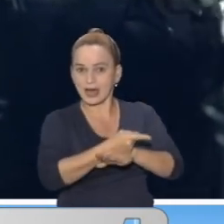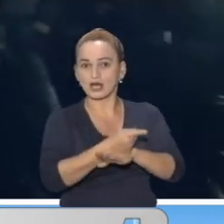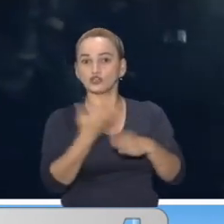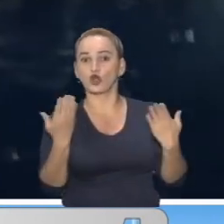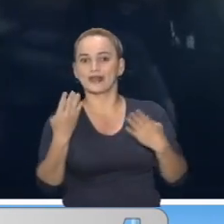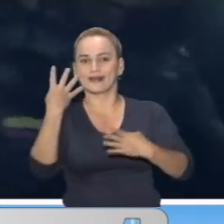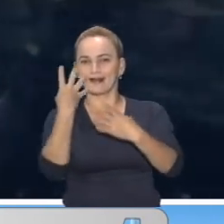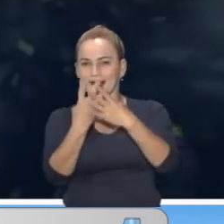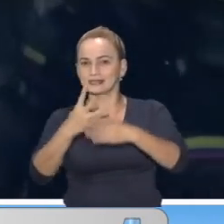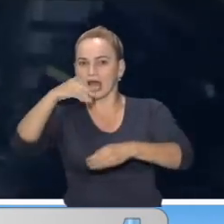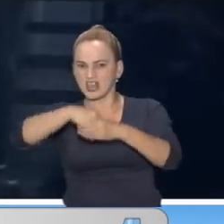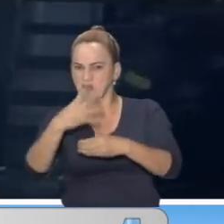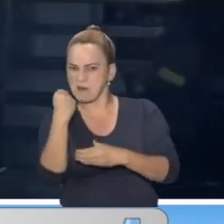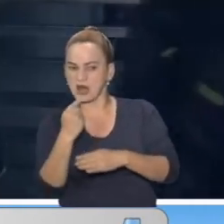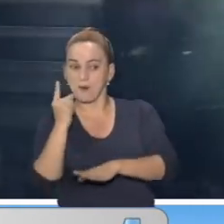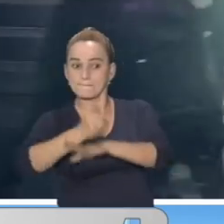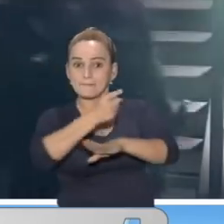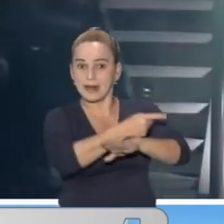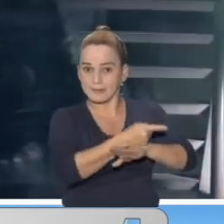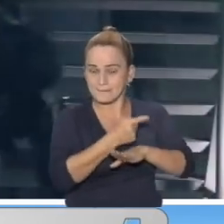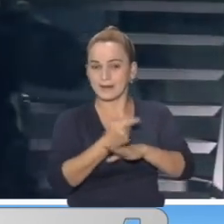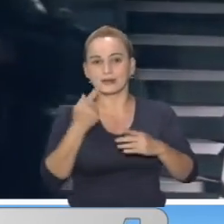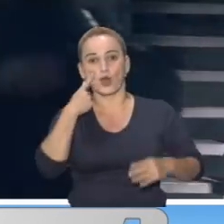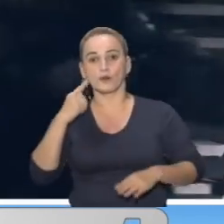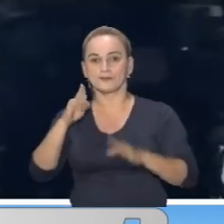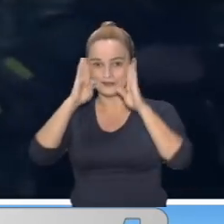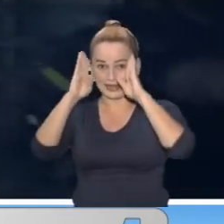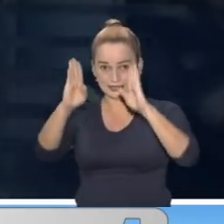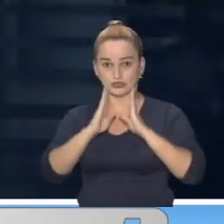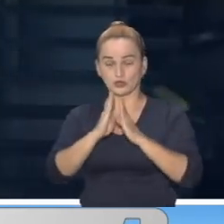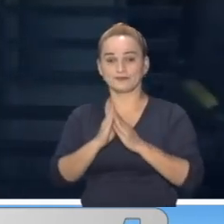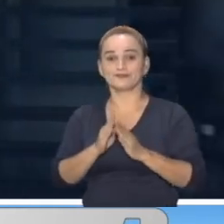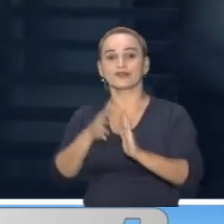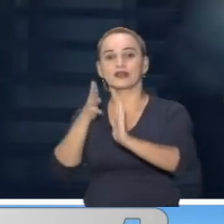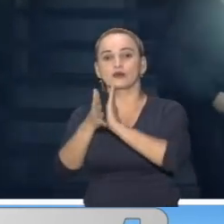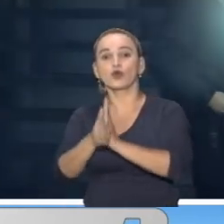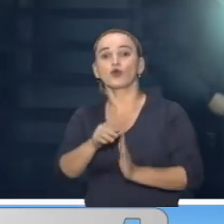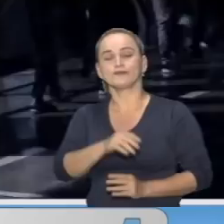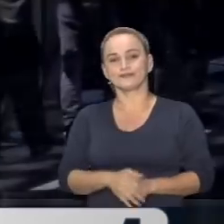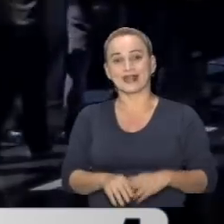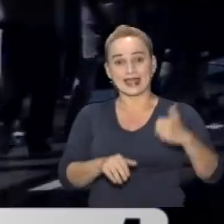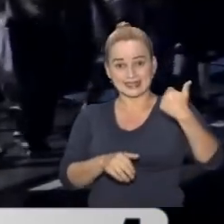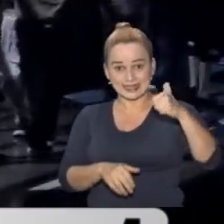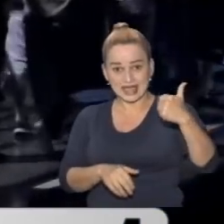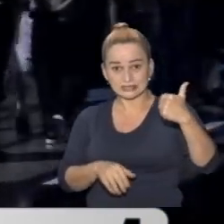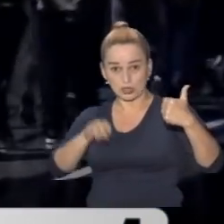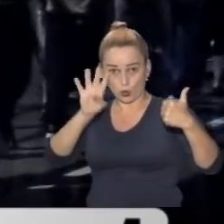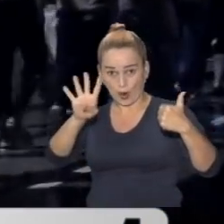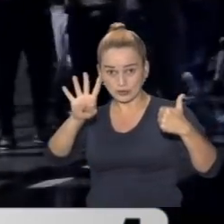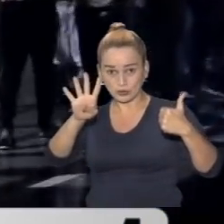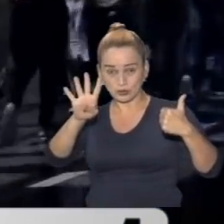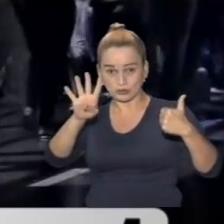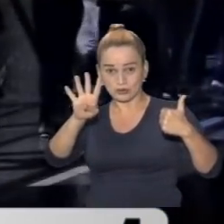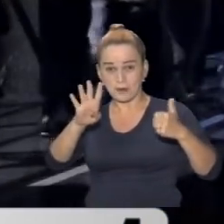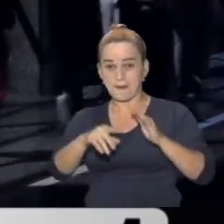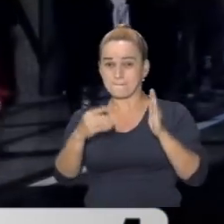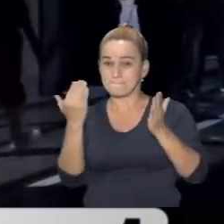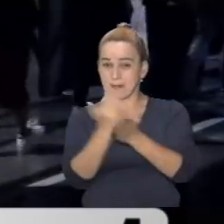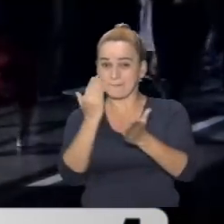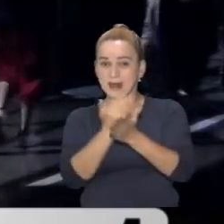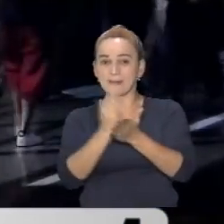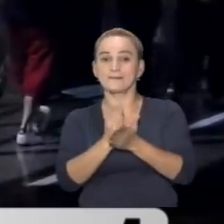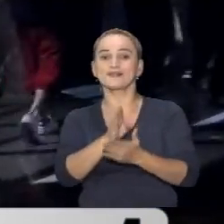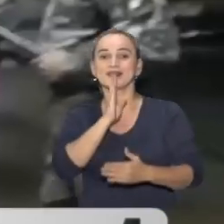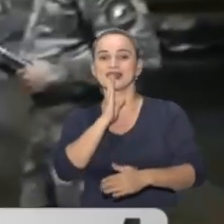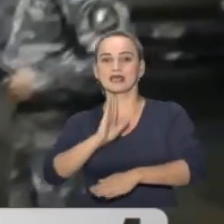centros penitenciarios como este. Y es que mucha atención a este dato. 4 de cada 10 delitos que se cometen en el país son